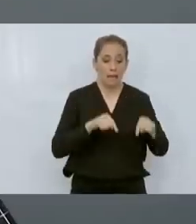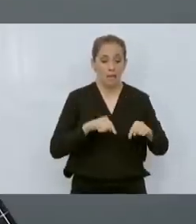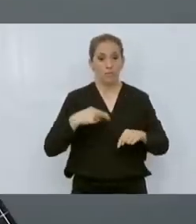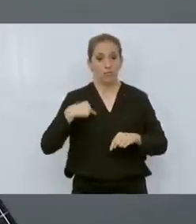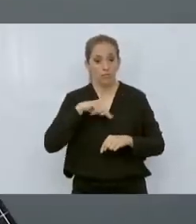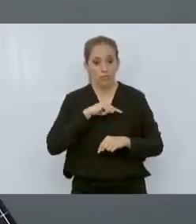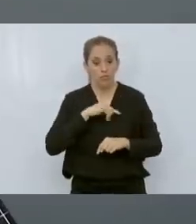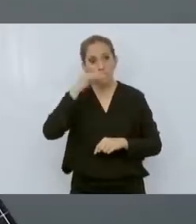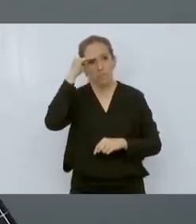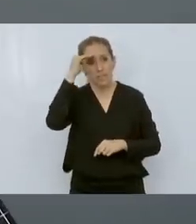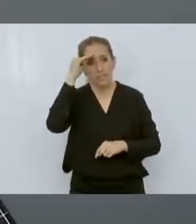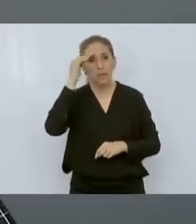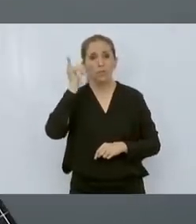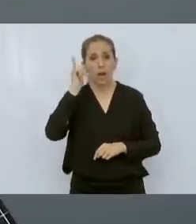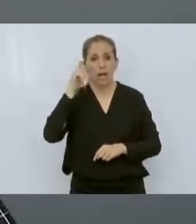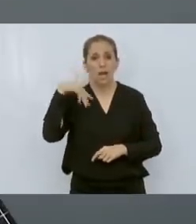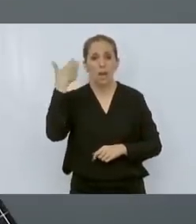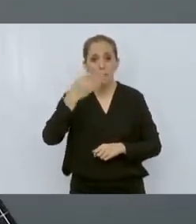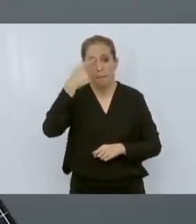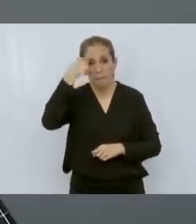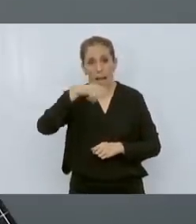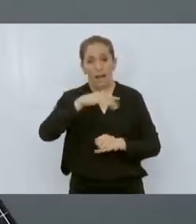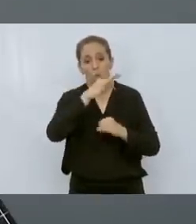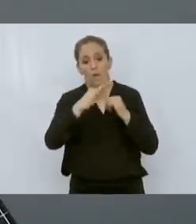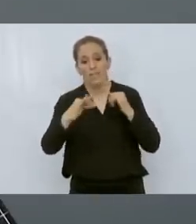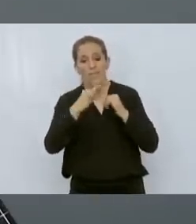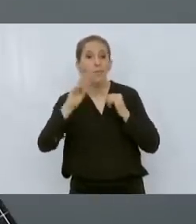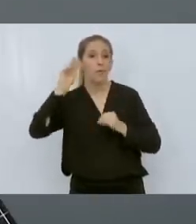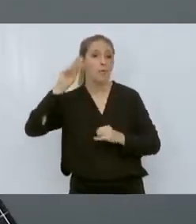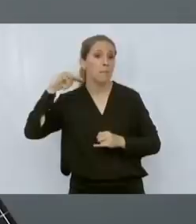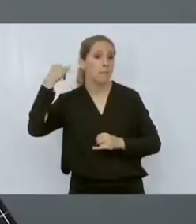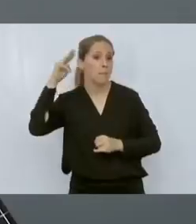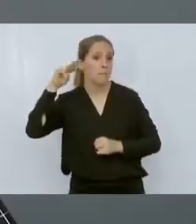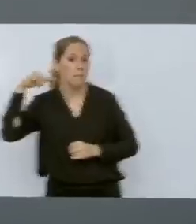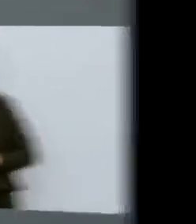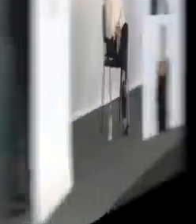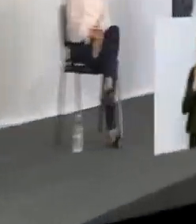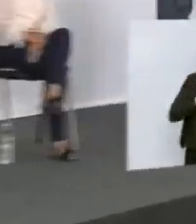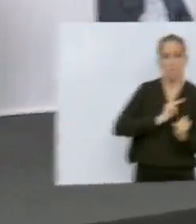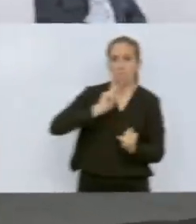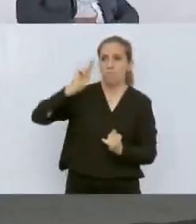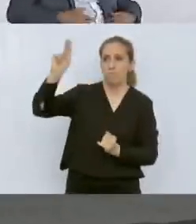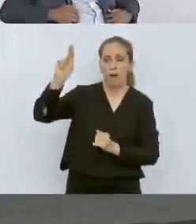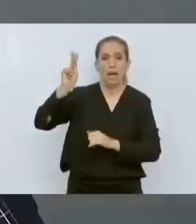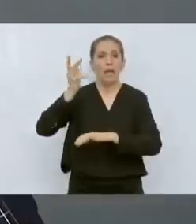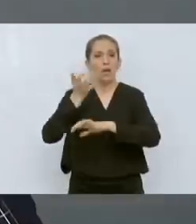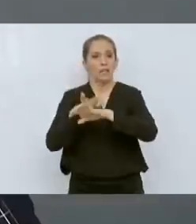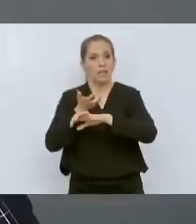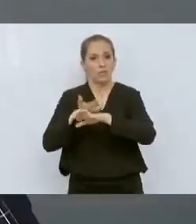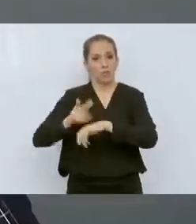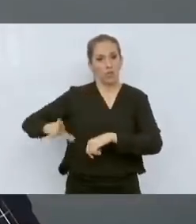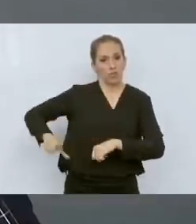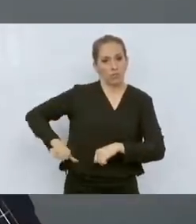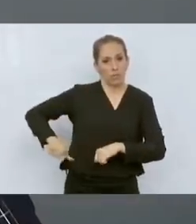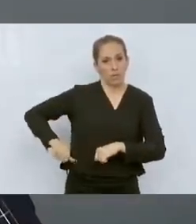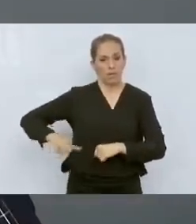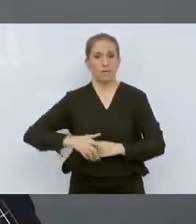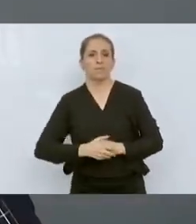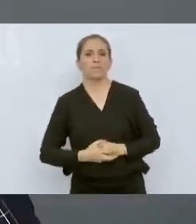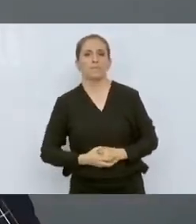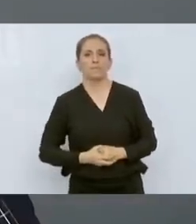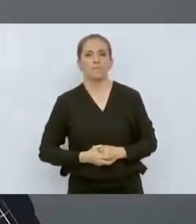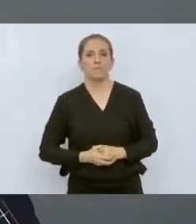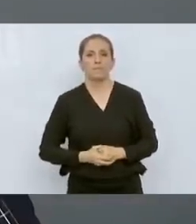tener vacunados a todos nuestros adultos mayores. En esto versó la